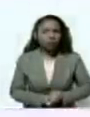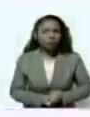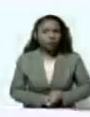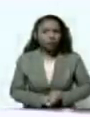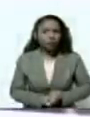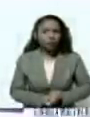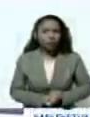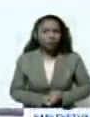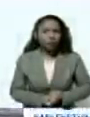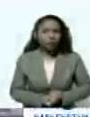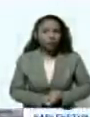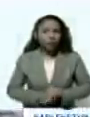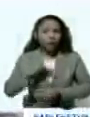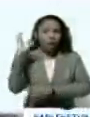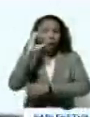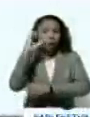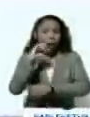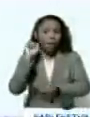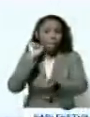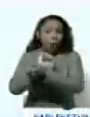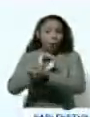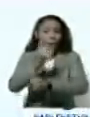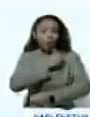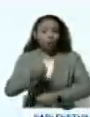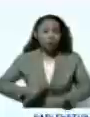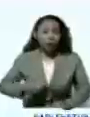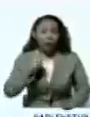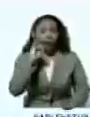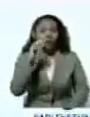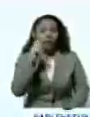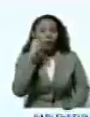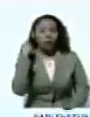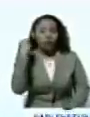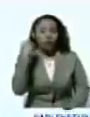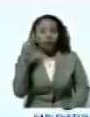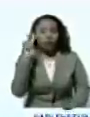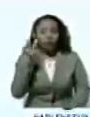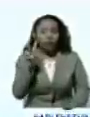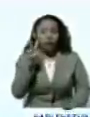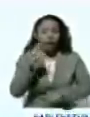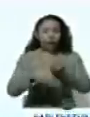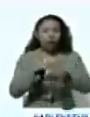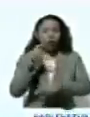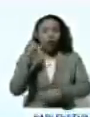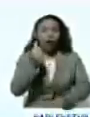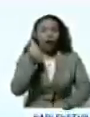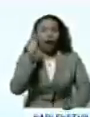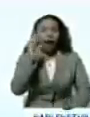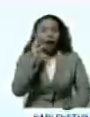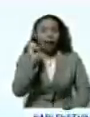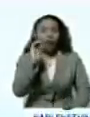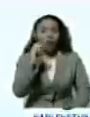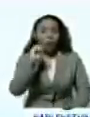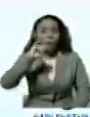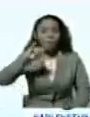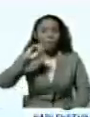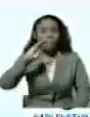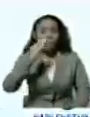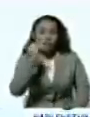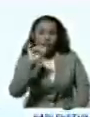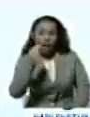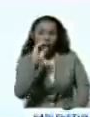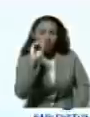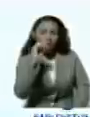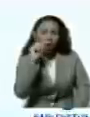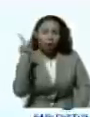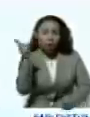En Cartagena fue detenido un ciudadano ítalo-venezolano identificado como Garafolo Forte Viallo Benito, quien era buscado